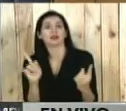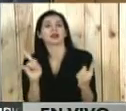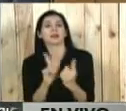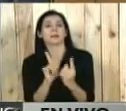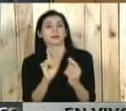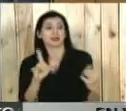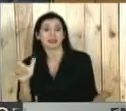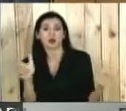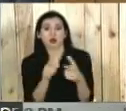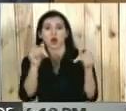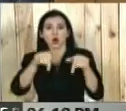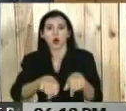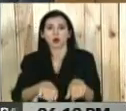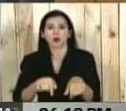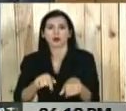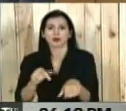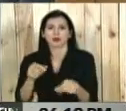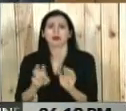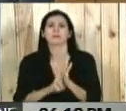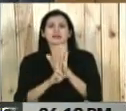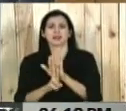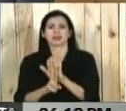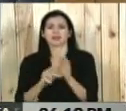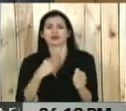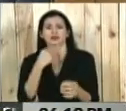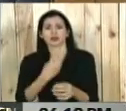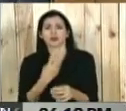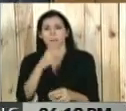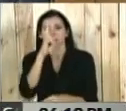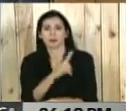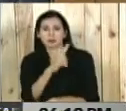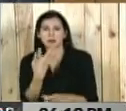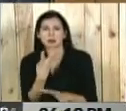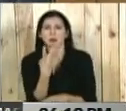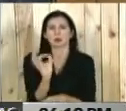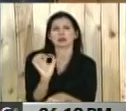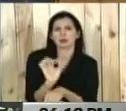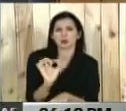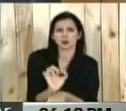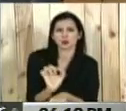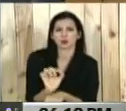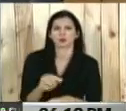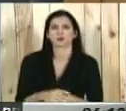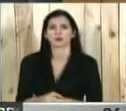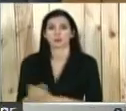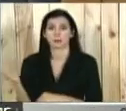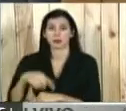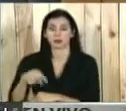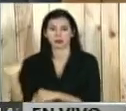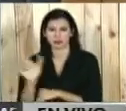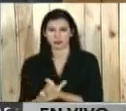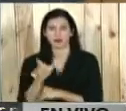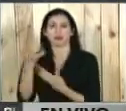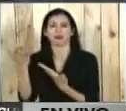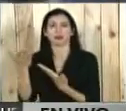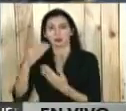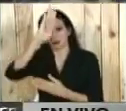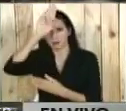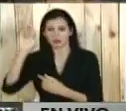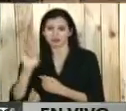con quien se reunió más o menos por un tiempo aproximado de unos 40 minutos. Más adelante, también el presidente de la